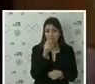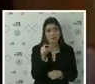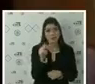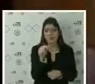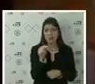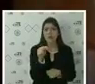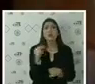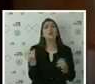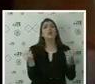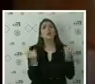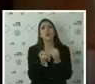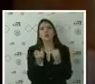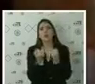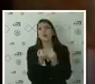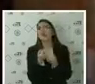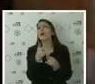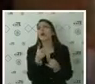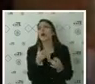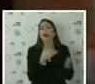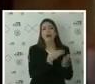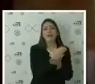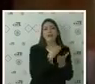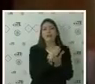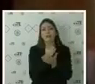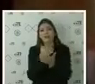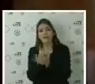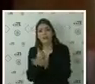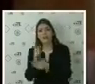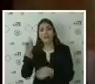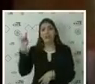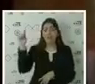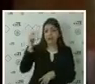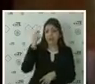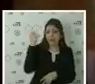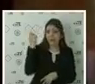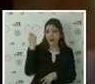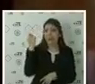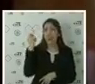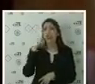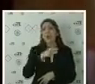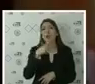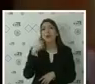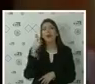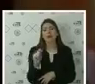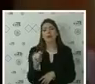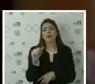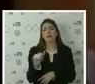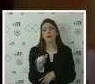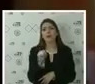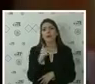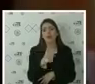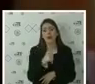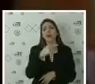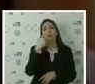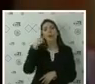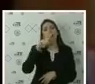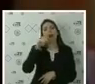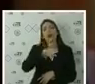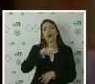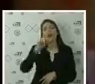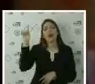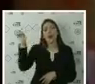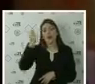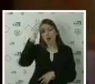a ya no solo a las tecnologías, sino a las TAC, lo que denominamos tecnología para el aprendizaje y el conocimiento. Este